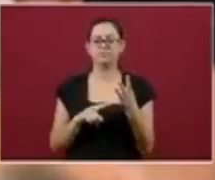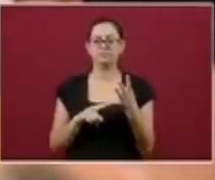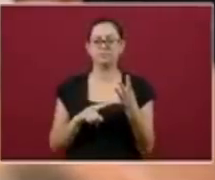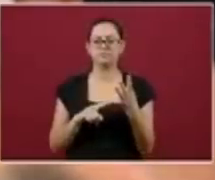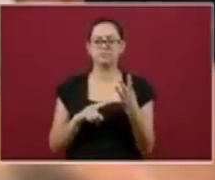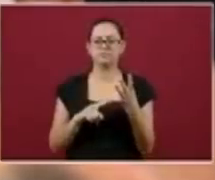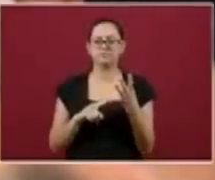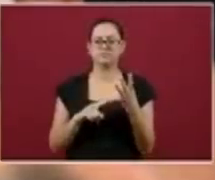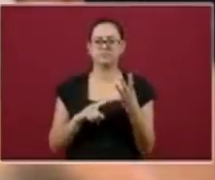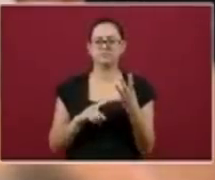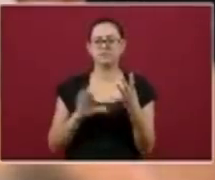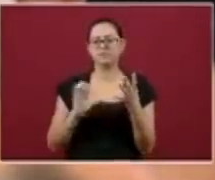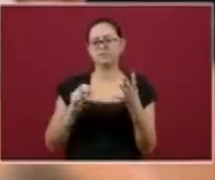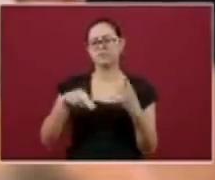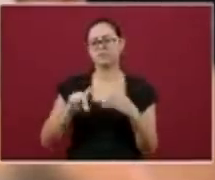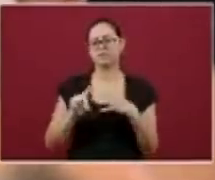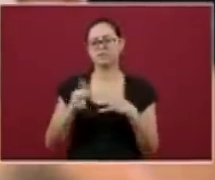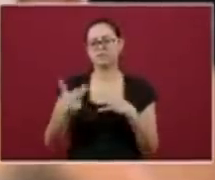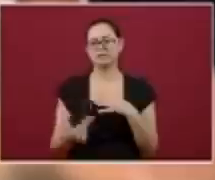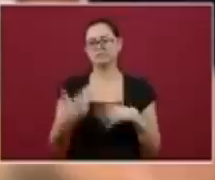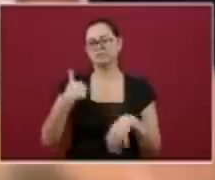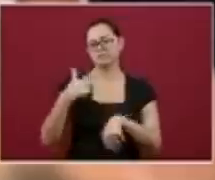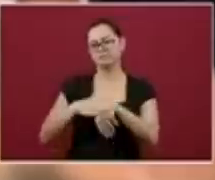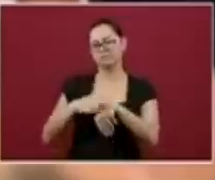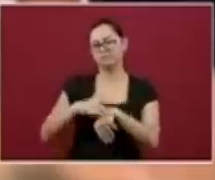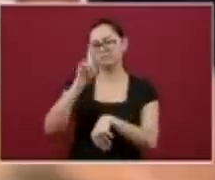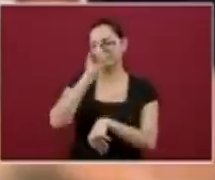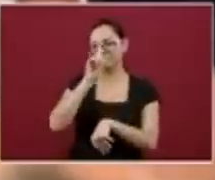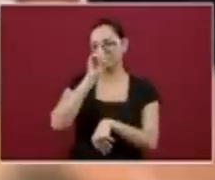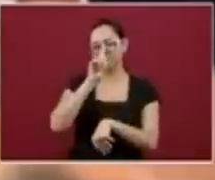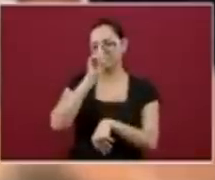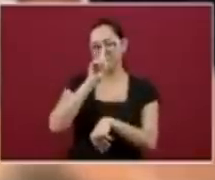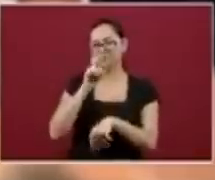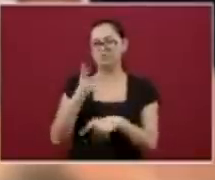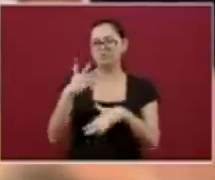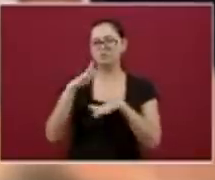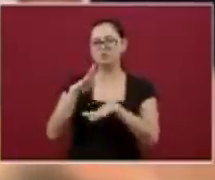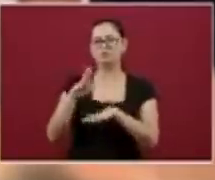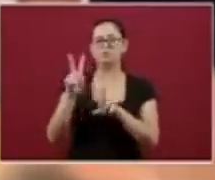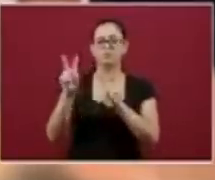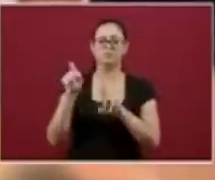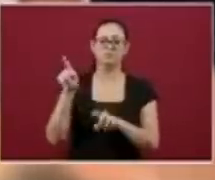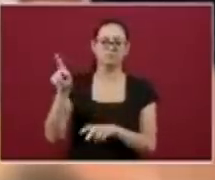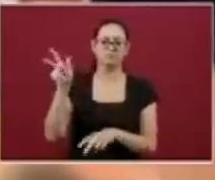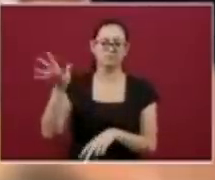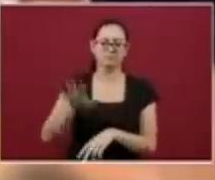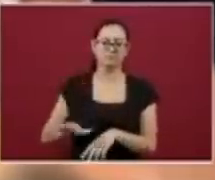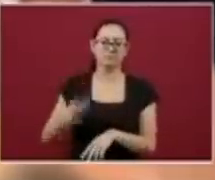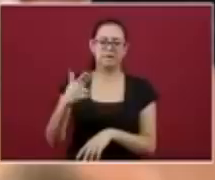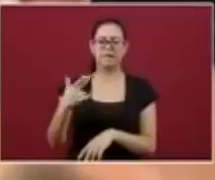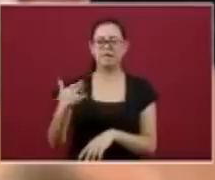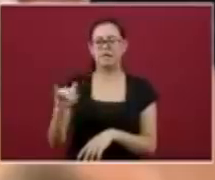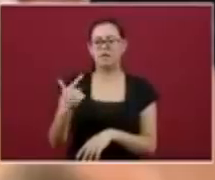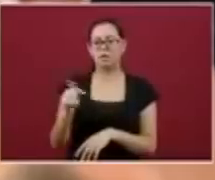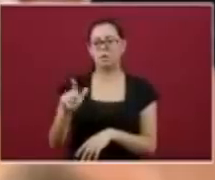La CNDH emitió una recomendación, en su última recomendación sobre el caso Igual el 28 de noviembre del año